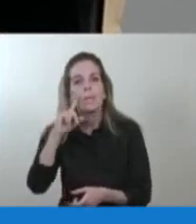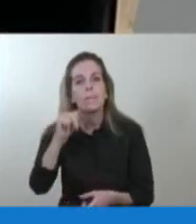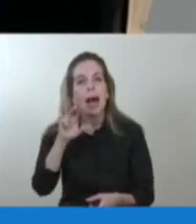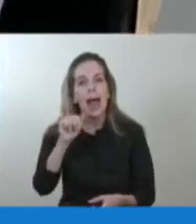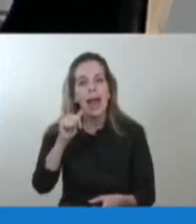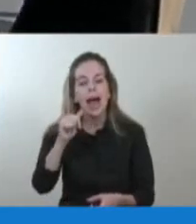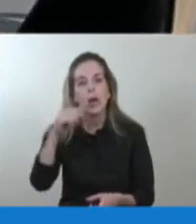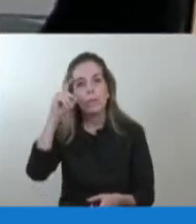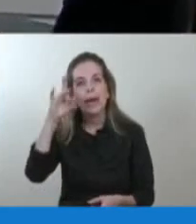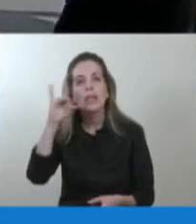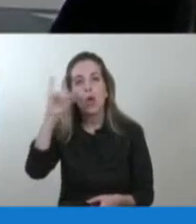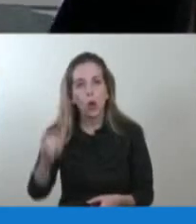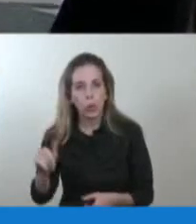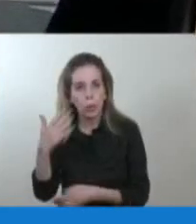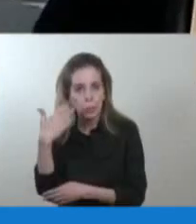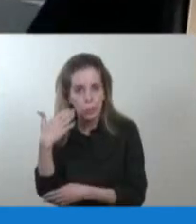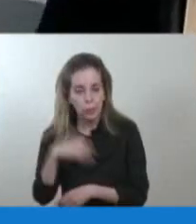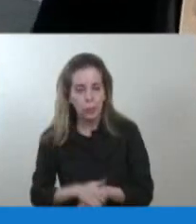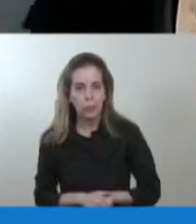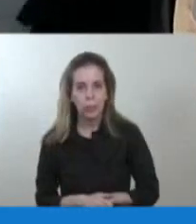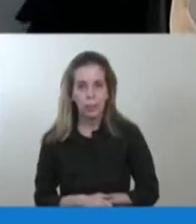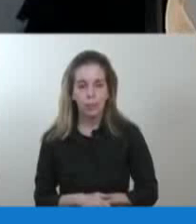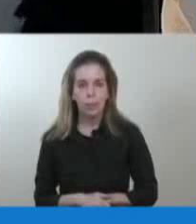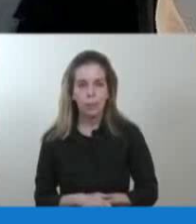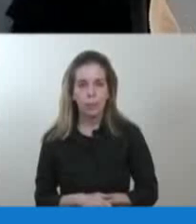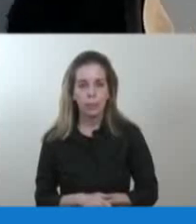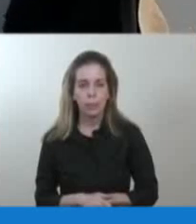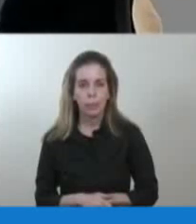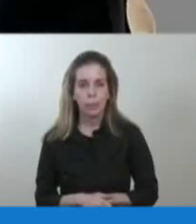quien hará uso de la palabra a continuación